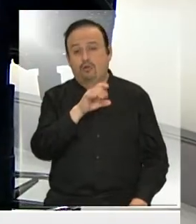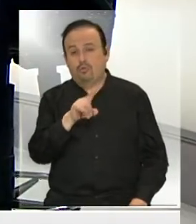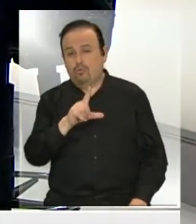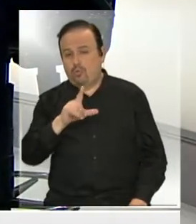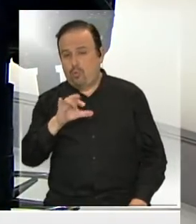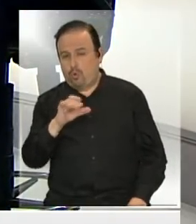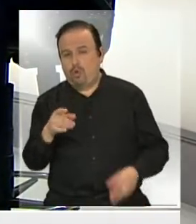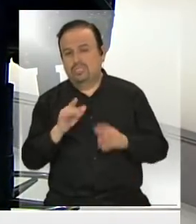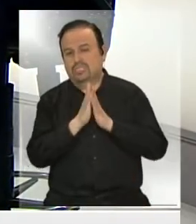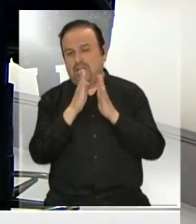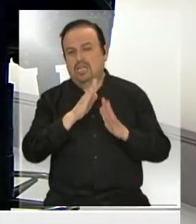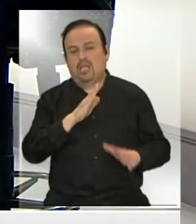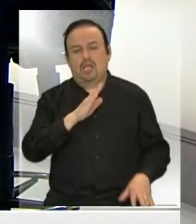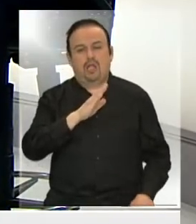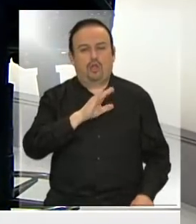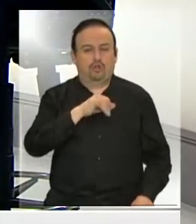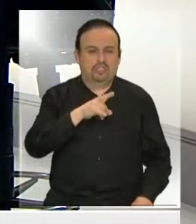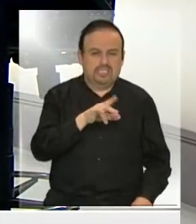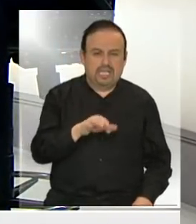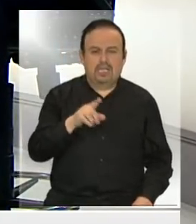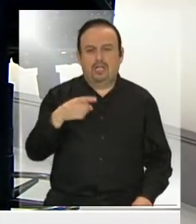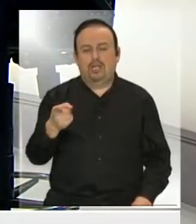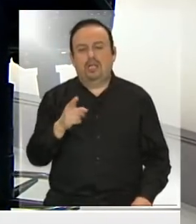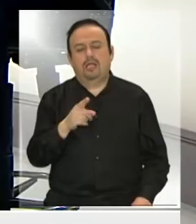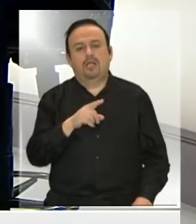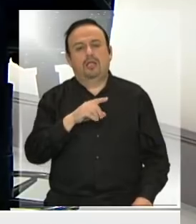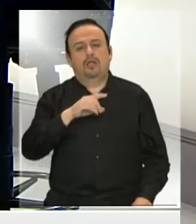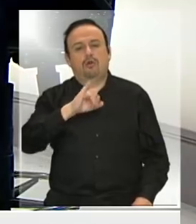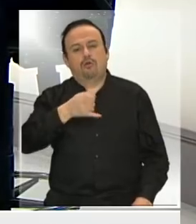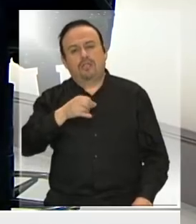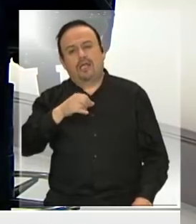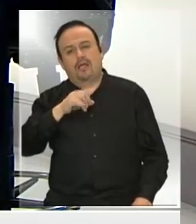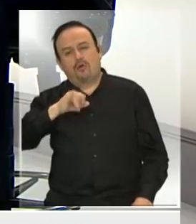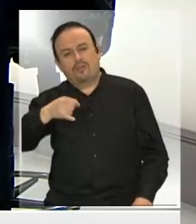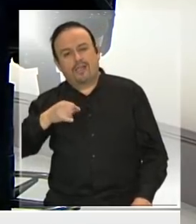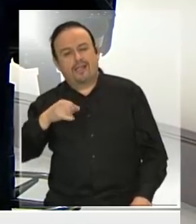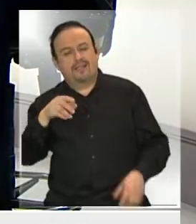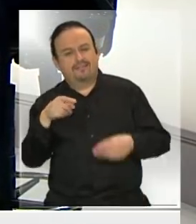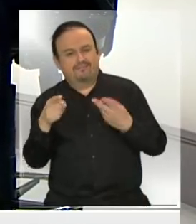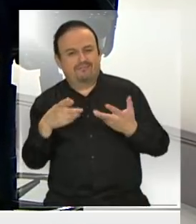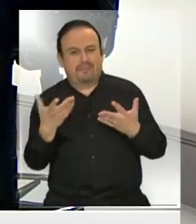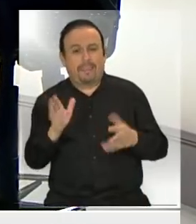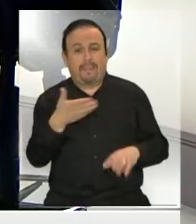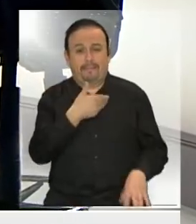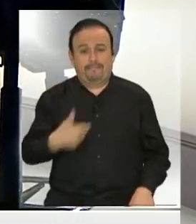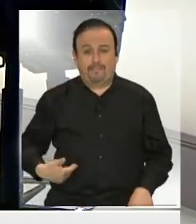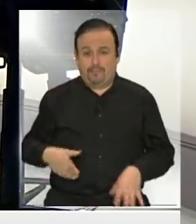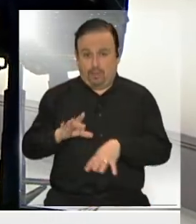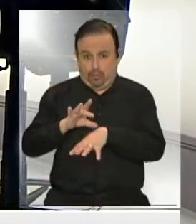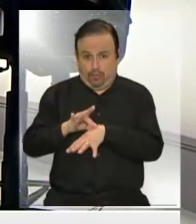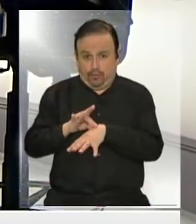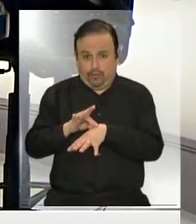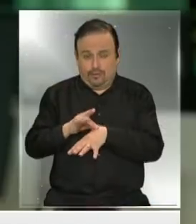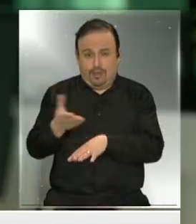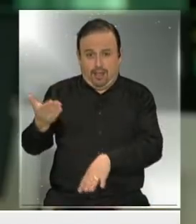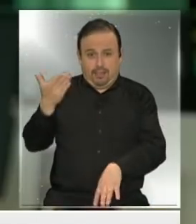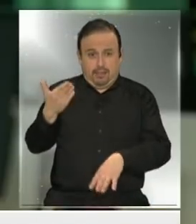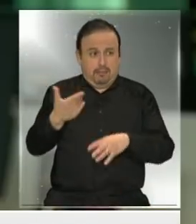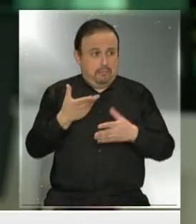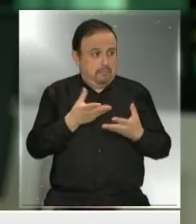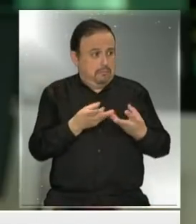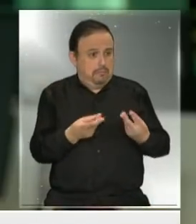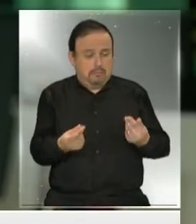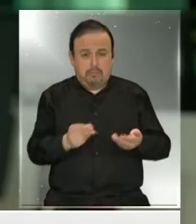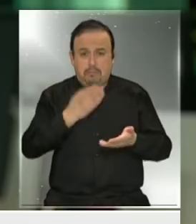basar jose al jj allí irreal sotero del río no tienen buena salud tuvimos una presidente que era médico no mejoró nada